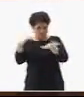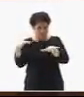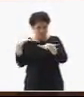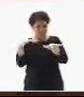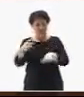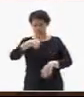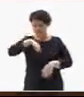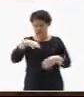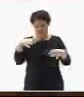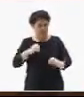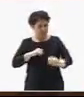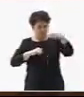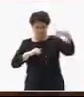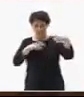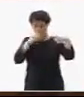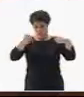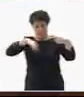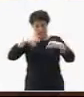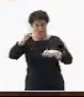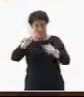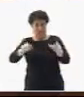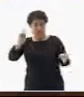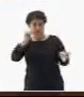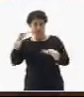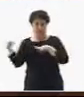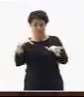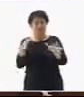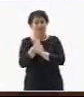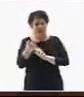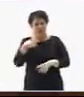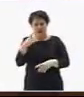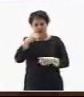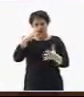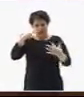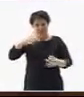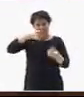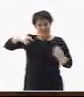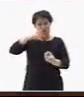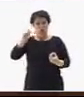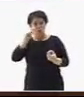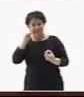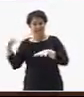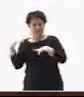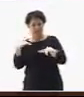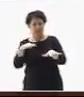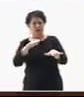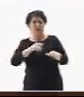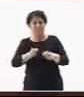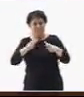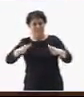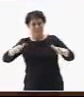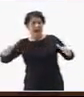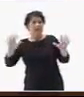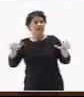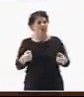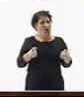cada año se gastan menos los turistas en Canarias a pesar que llegan más. En esta región, seis